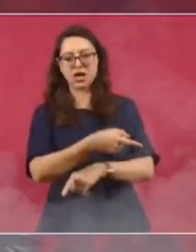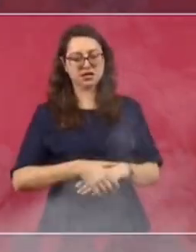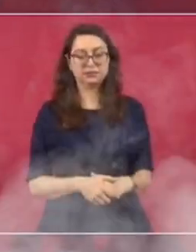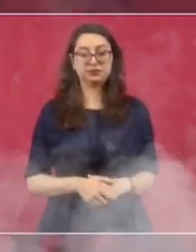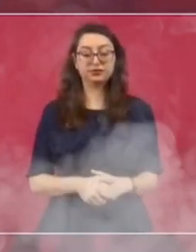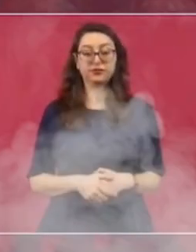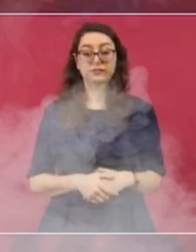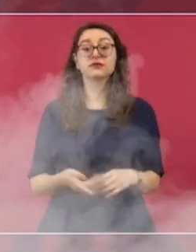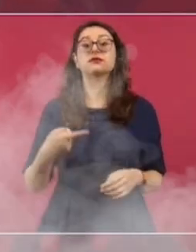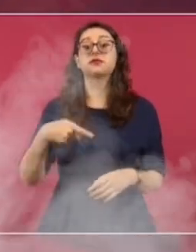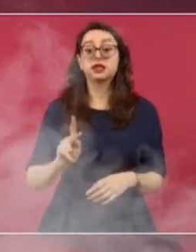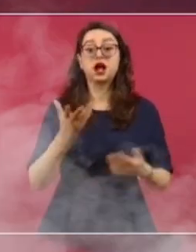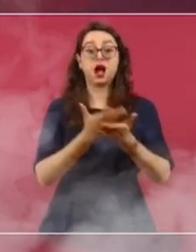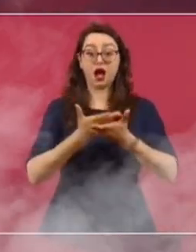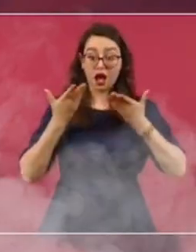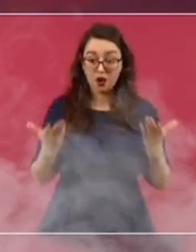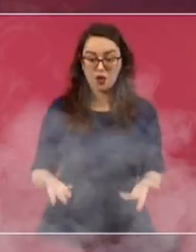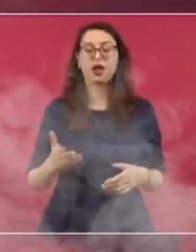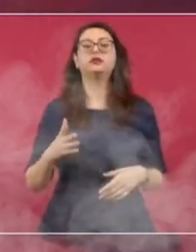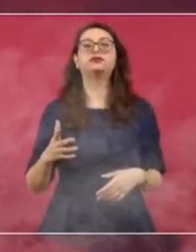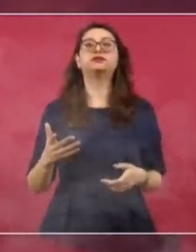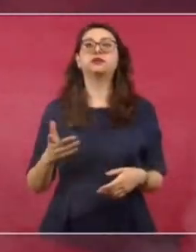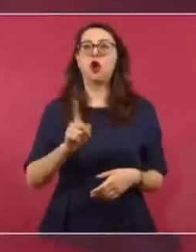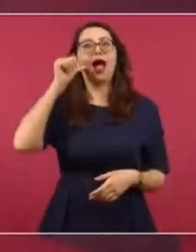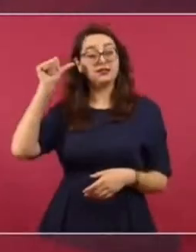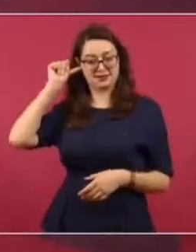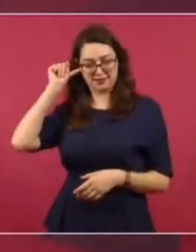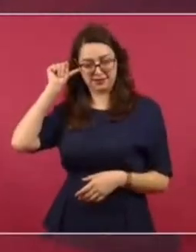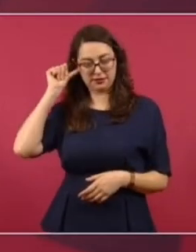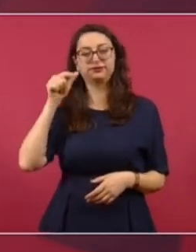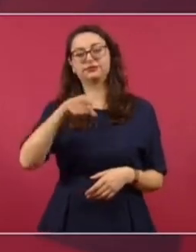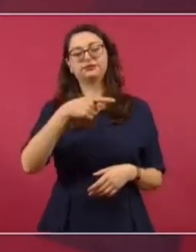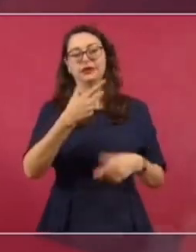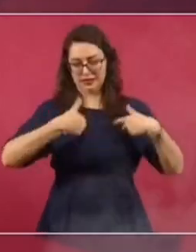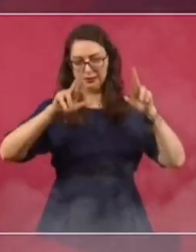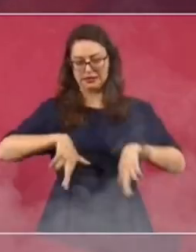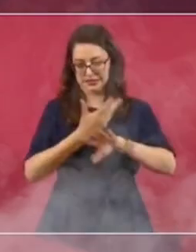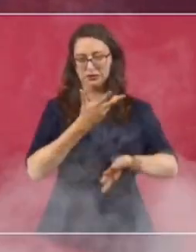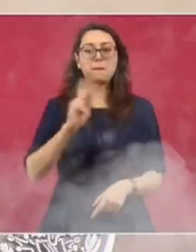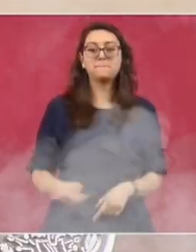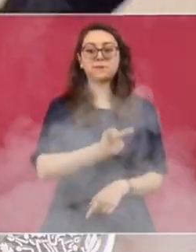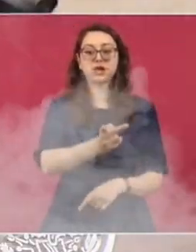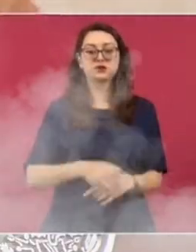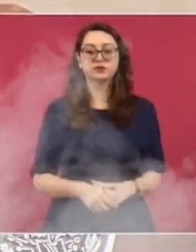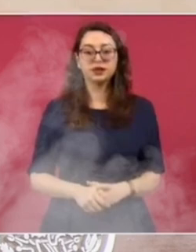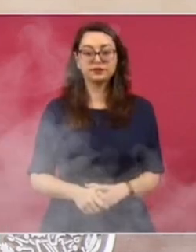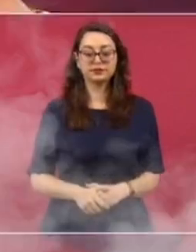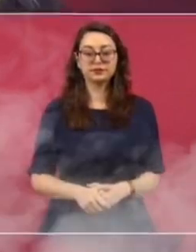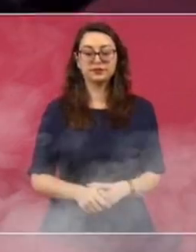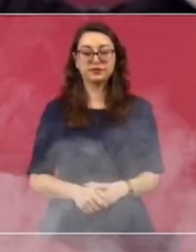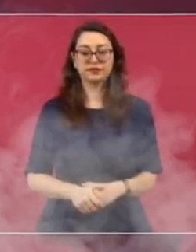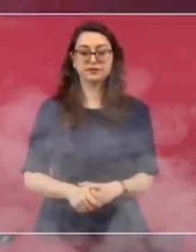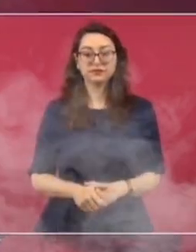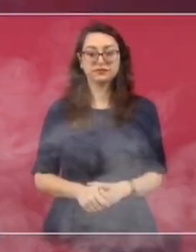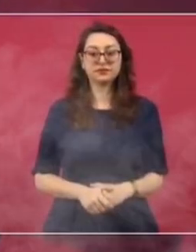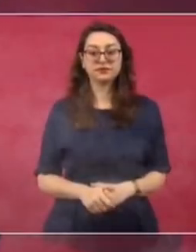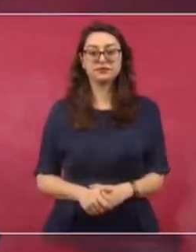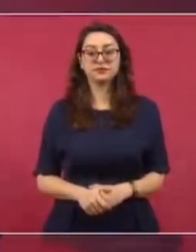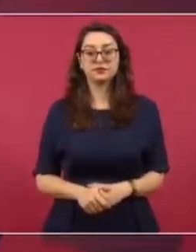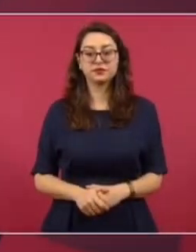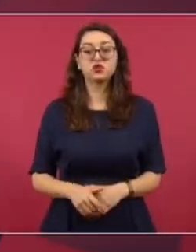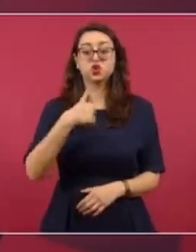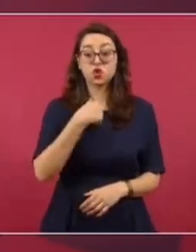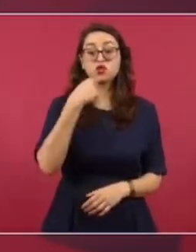va Mallorca, que es segundo de Blinken, ayer. Sí, es el de seguridad. Ah, porque yo aquí dije que no era cierto.